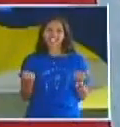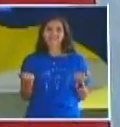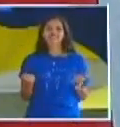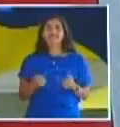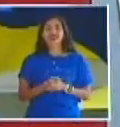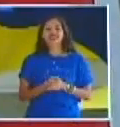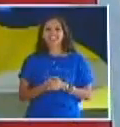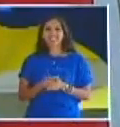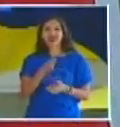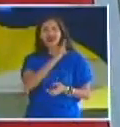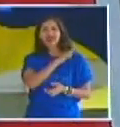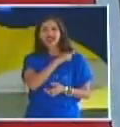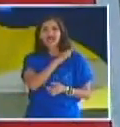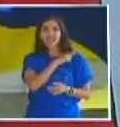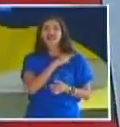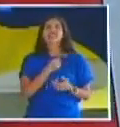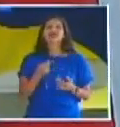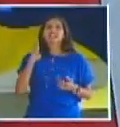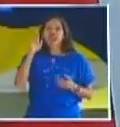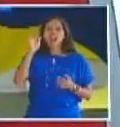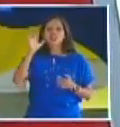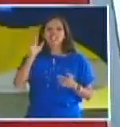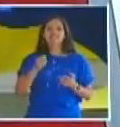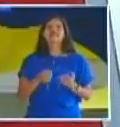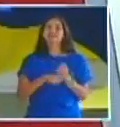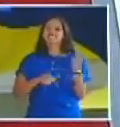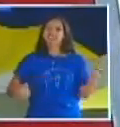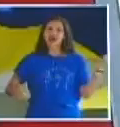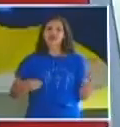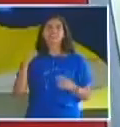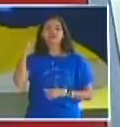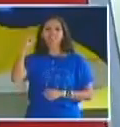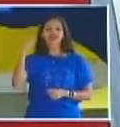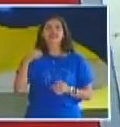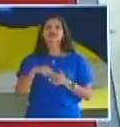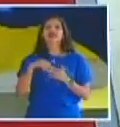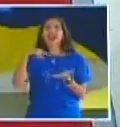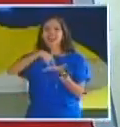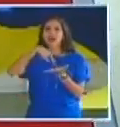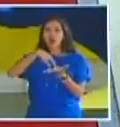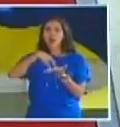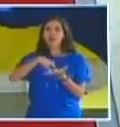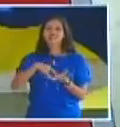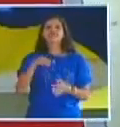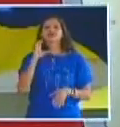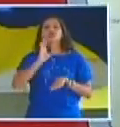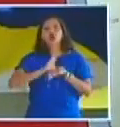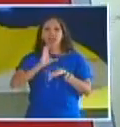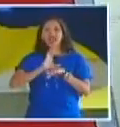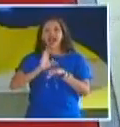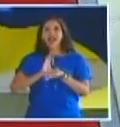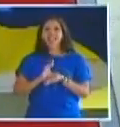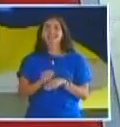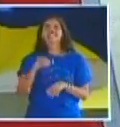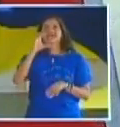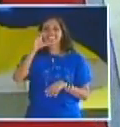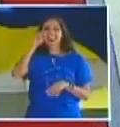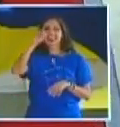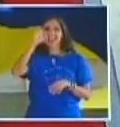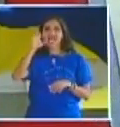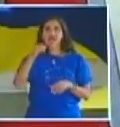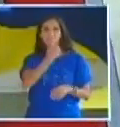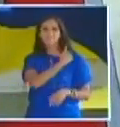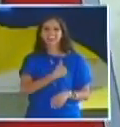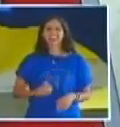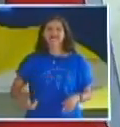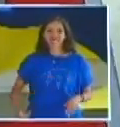Rafael Urdaneta, sable Víctor Ocio de Carabobo, ciudadana Tibisay Lucena Ramírez, presidenta